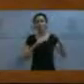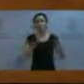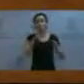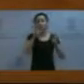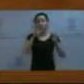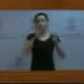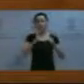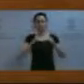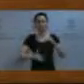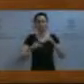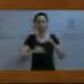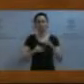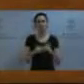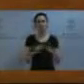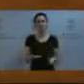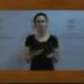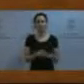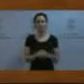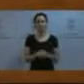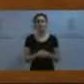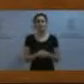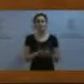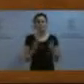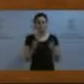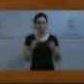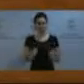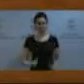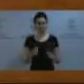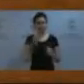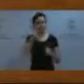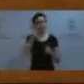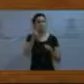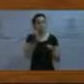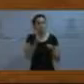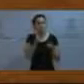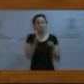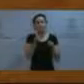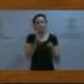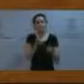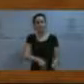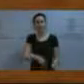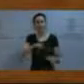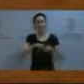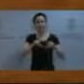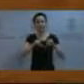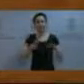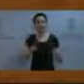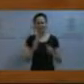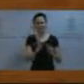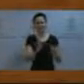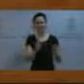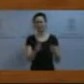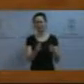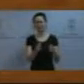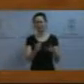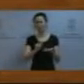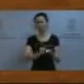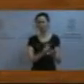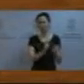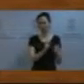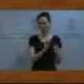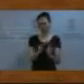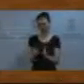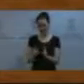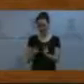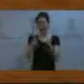desequilibrante. La Inspección General del Principado, en un informe interno, detecta fraccionamiento de contratos, falta de